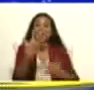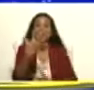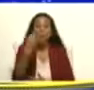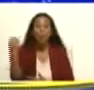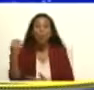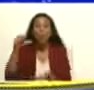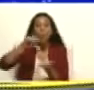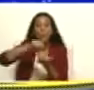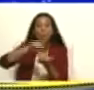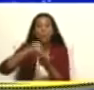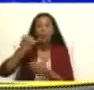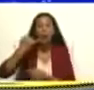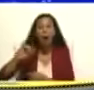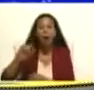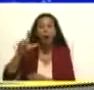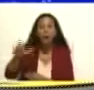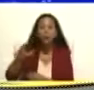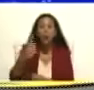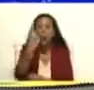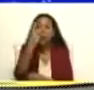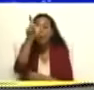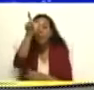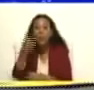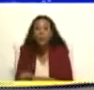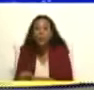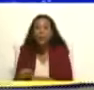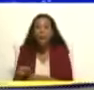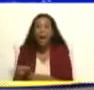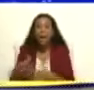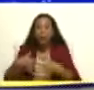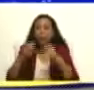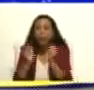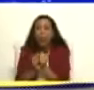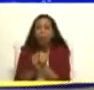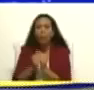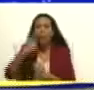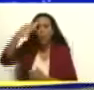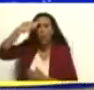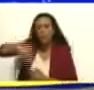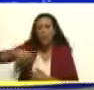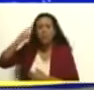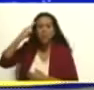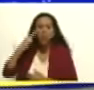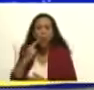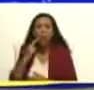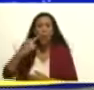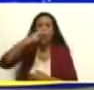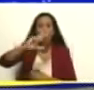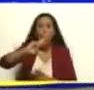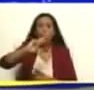15.850 centros de votación, una unidad de batalla Bolívar Chávez, una VCHE.